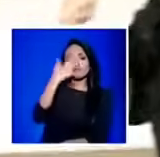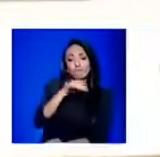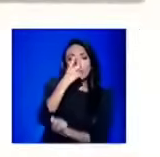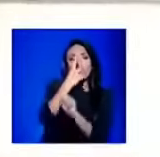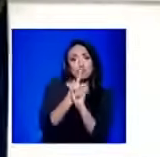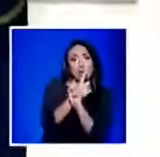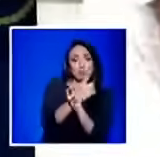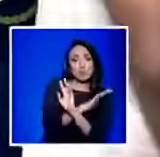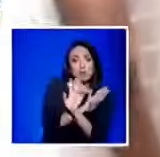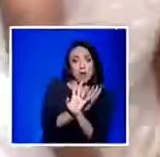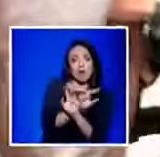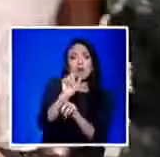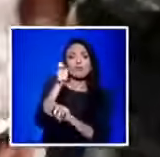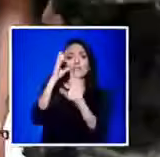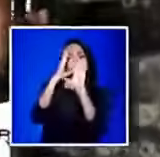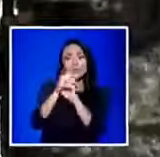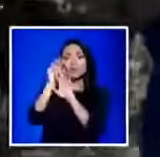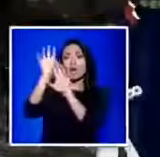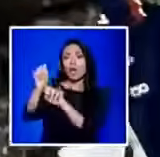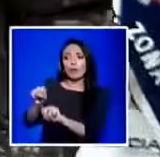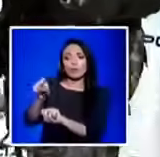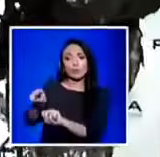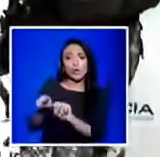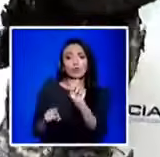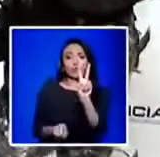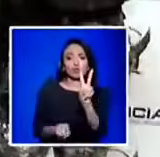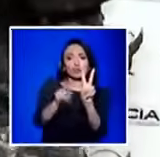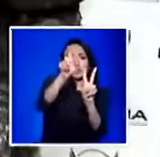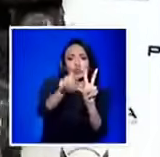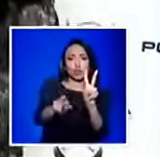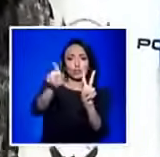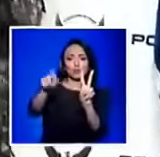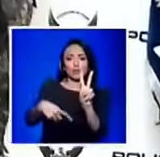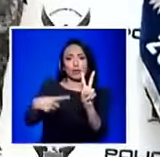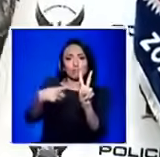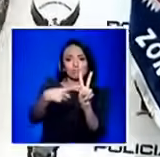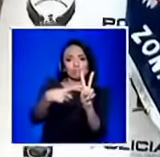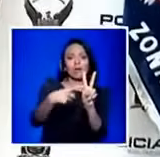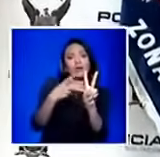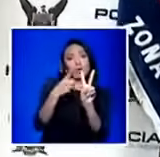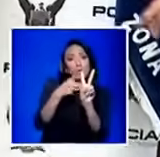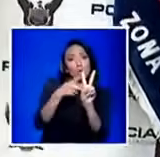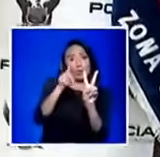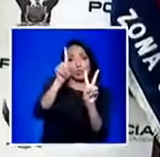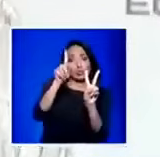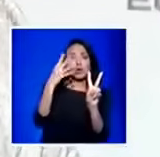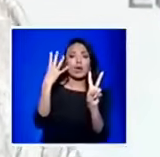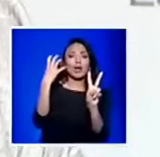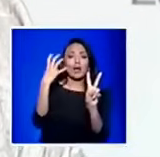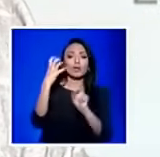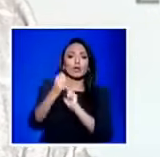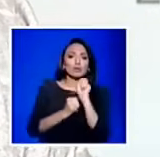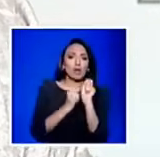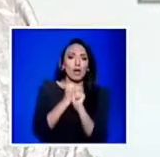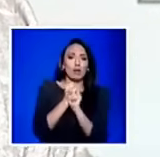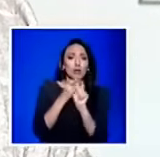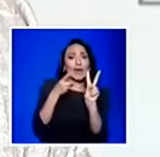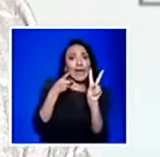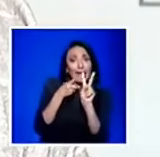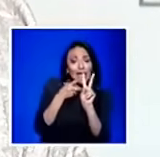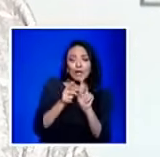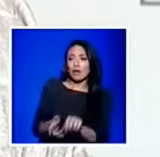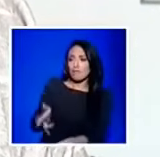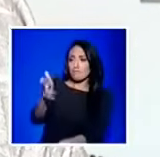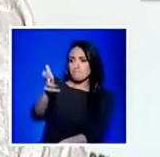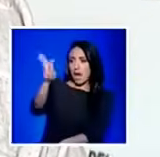a las 10 de la noche, la policía capturó a 2 de los 3 ladrones. Uno de ellos tiene 14 años y fue el que disparó.